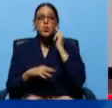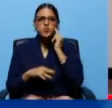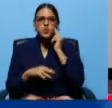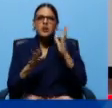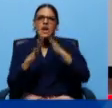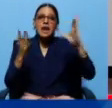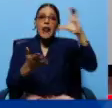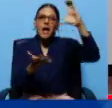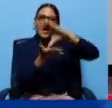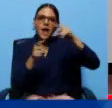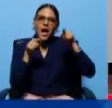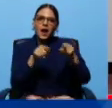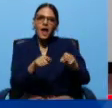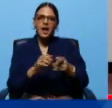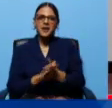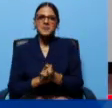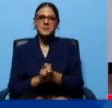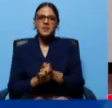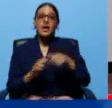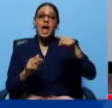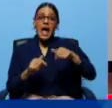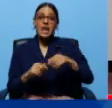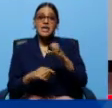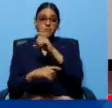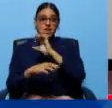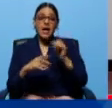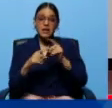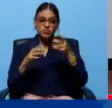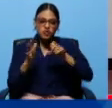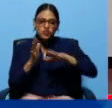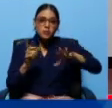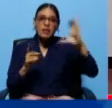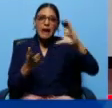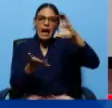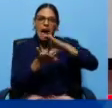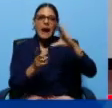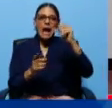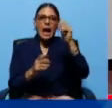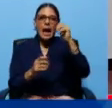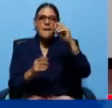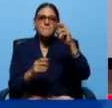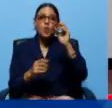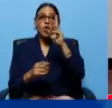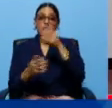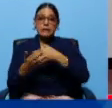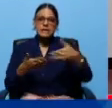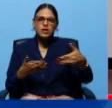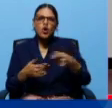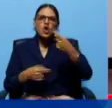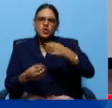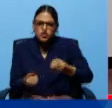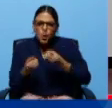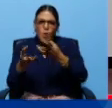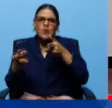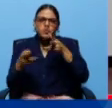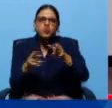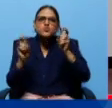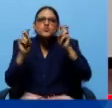Gran Caracas, en el este de Caracas, en Campo Rico. Entregarle de